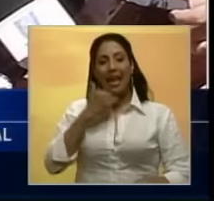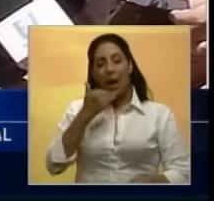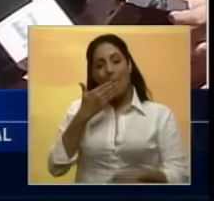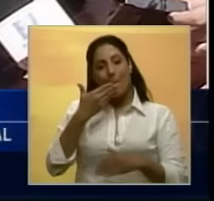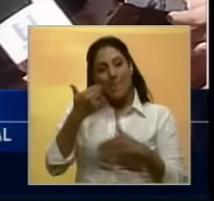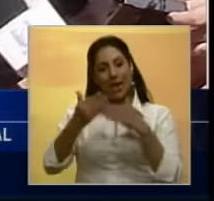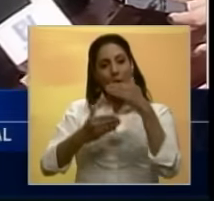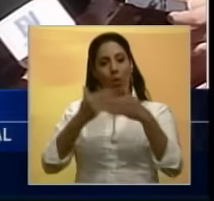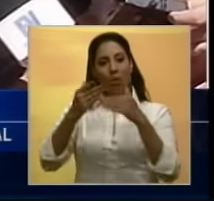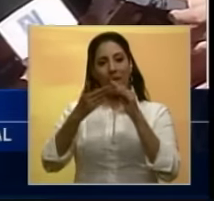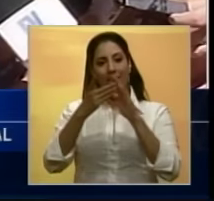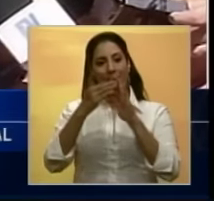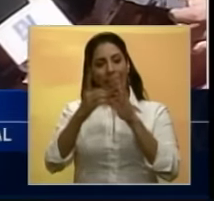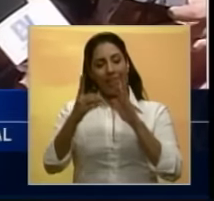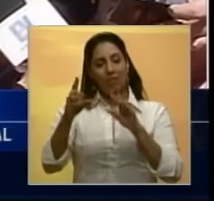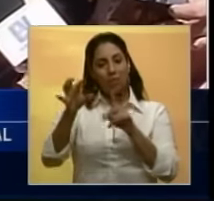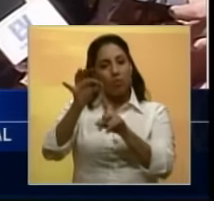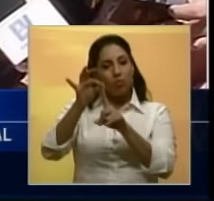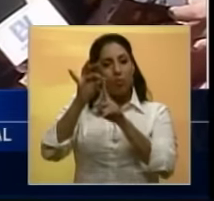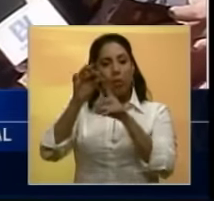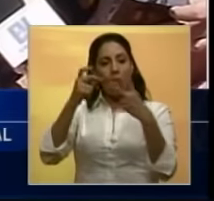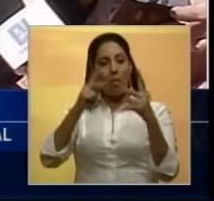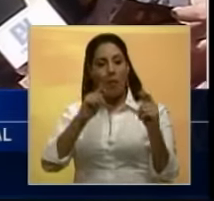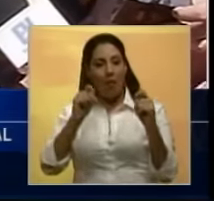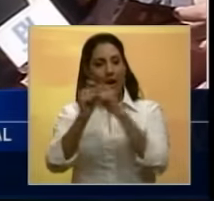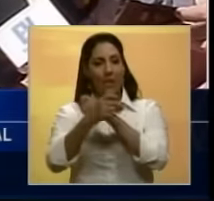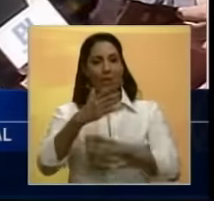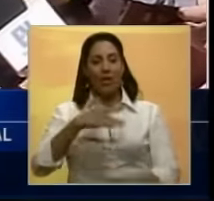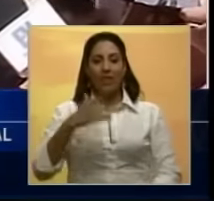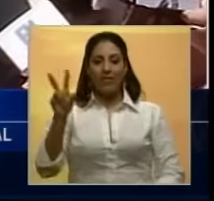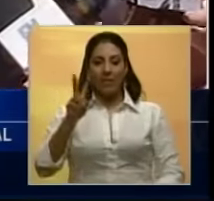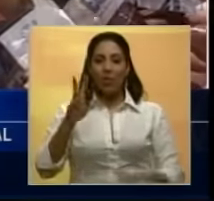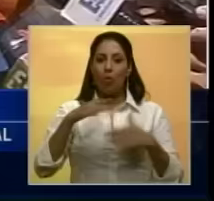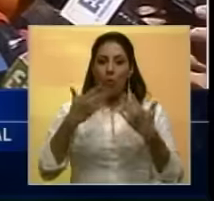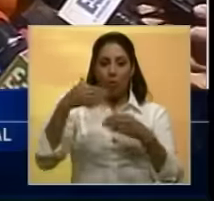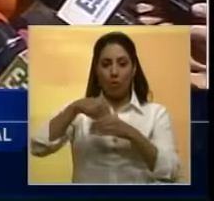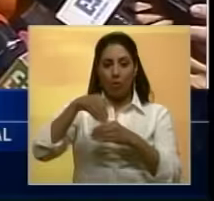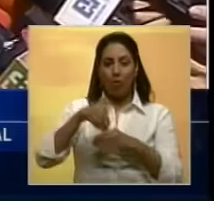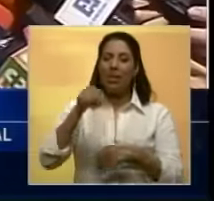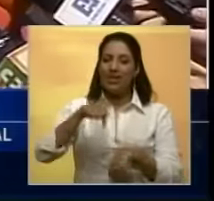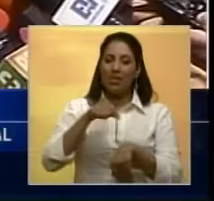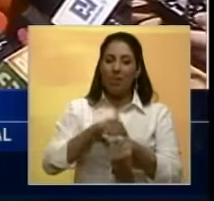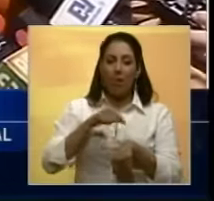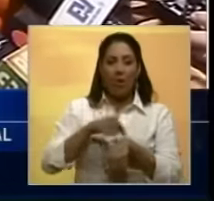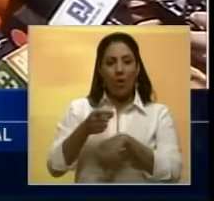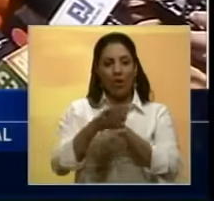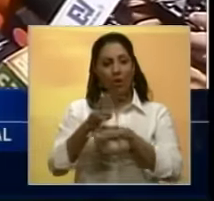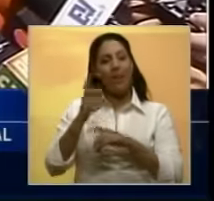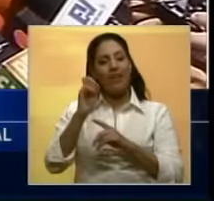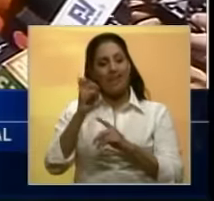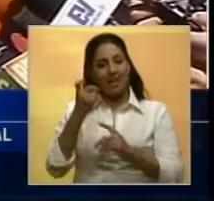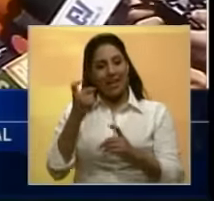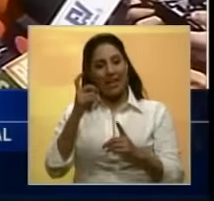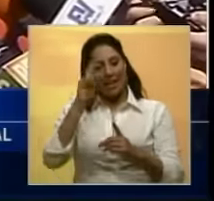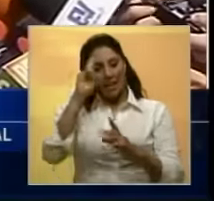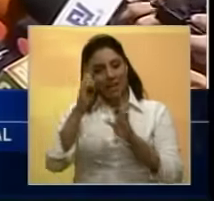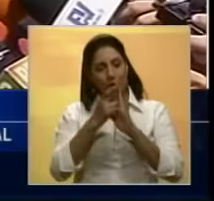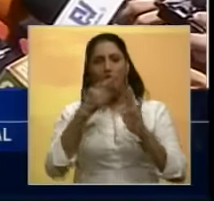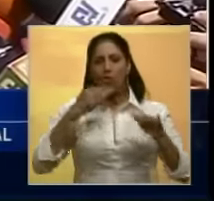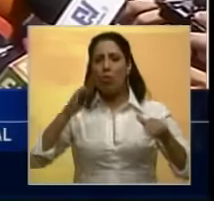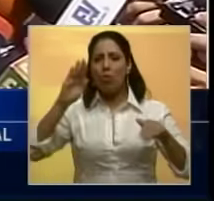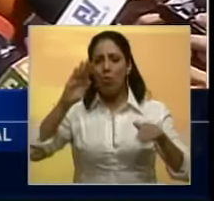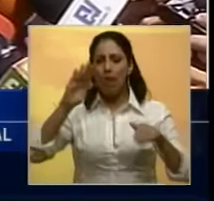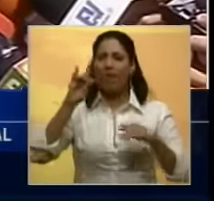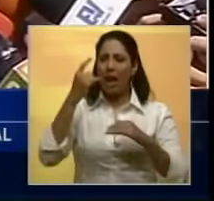a elegir y a lograr los cambios que quiere Venezuela a través del voto. Este es un momento de que el gobierno cumpla lo que ha